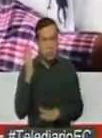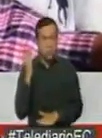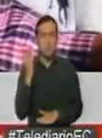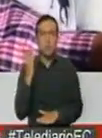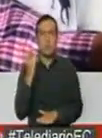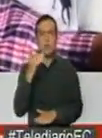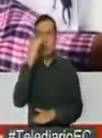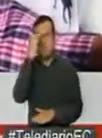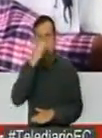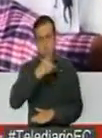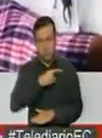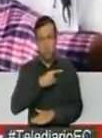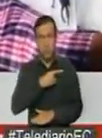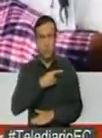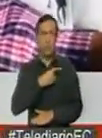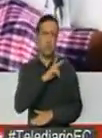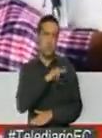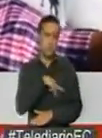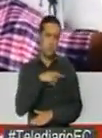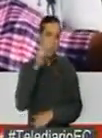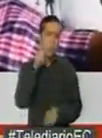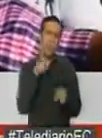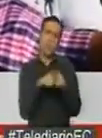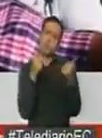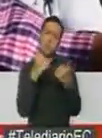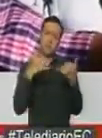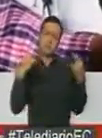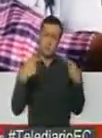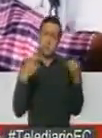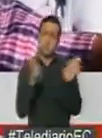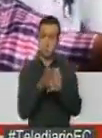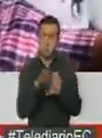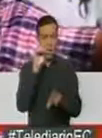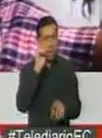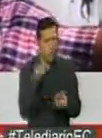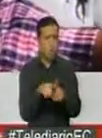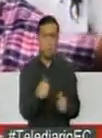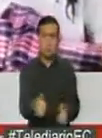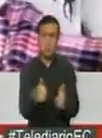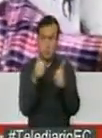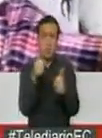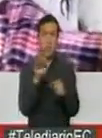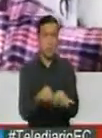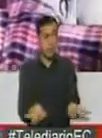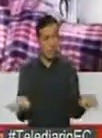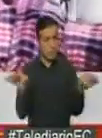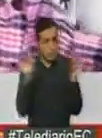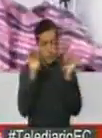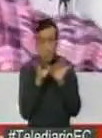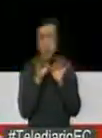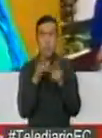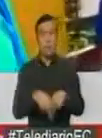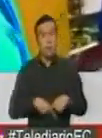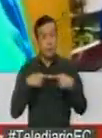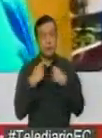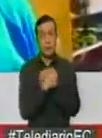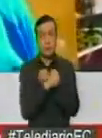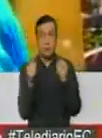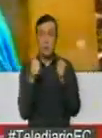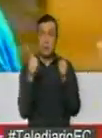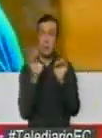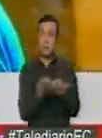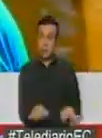las medidas y estamos, yo, bueno, por mi parte estoy de acuerdo de que estas cosas se lleven porque se debe ser así, señor, porque para salvar vidas. Es